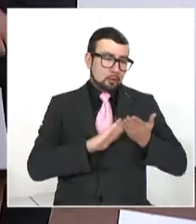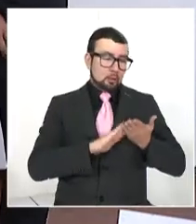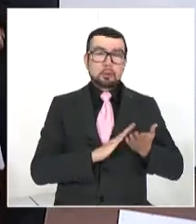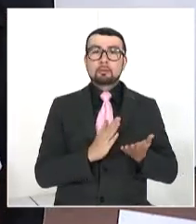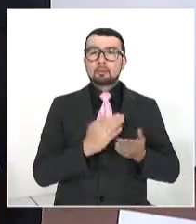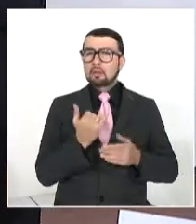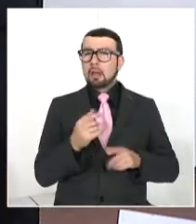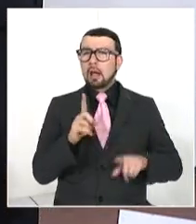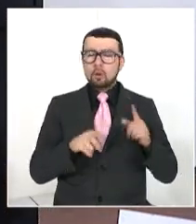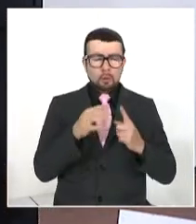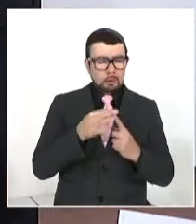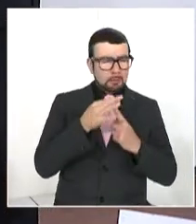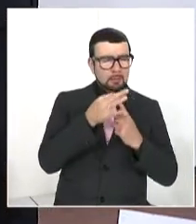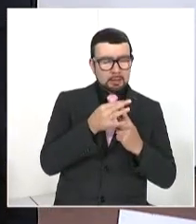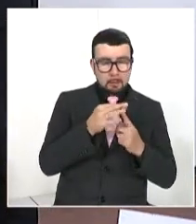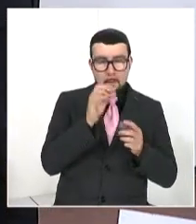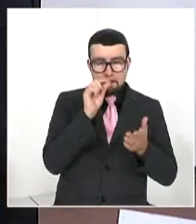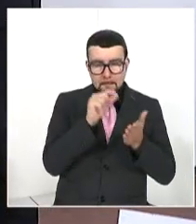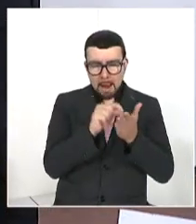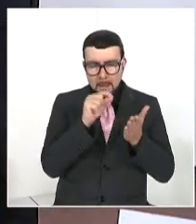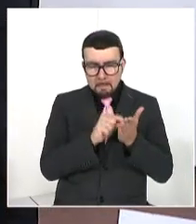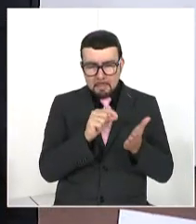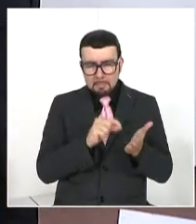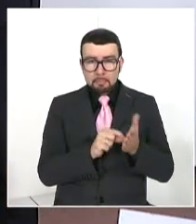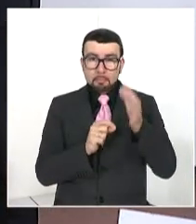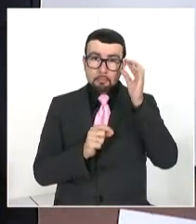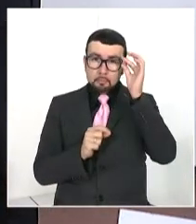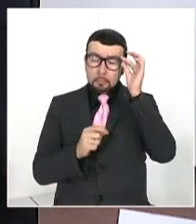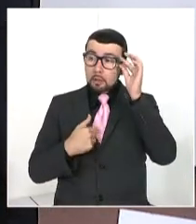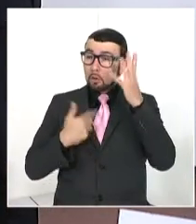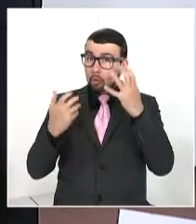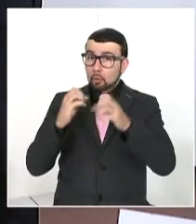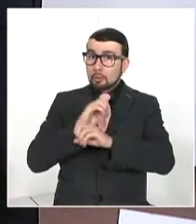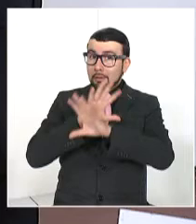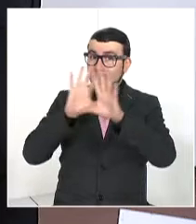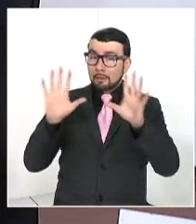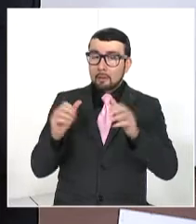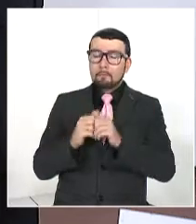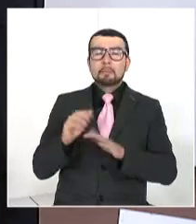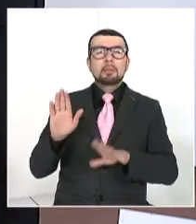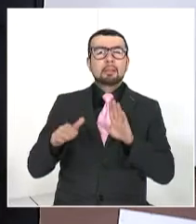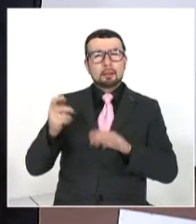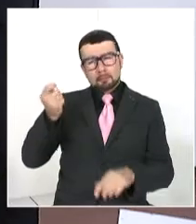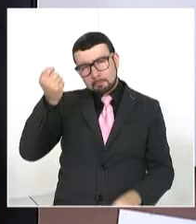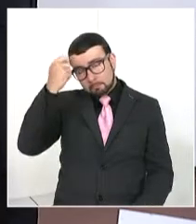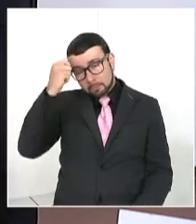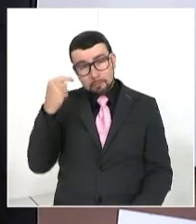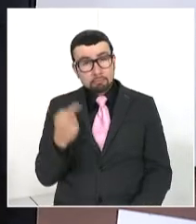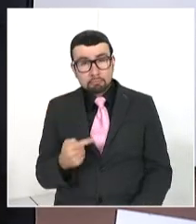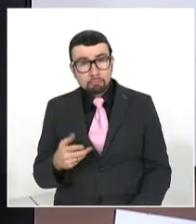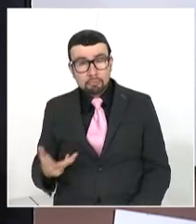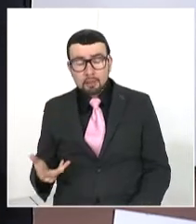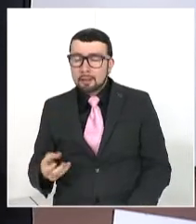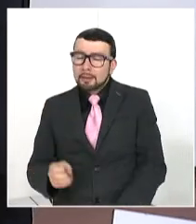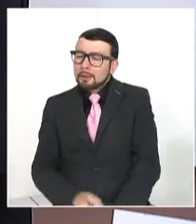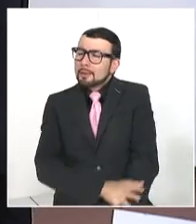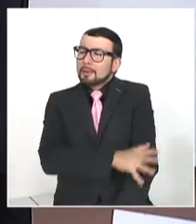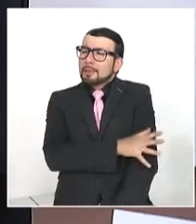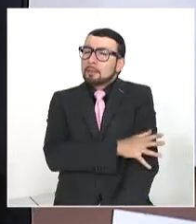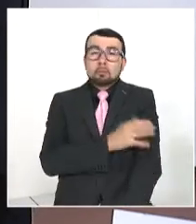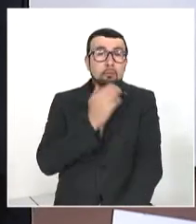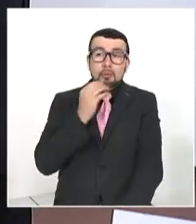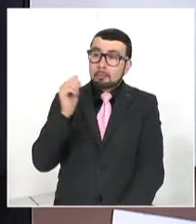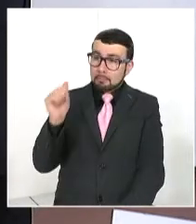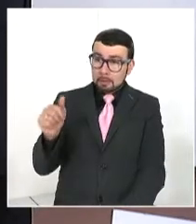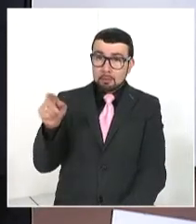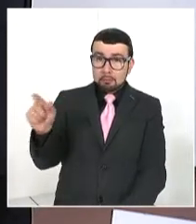hace estos estímulos. Y hay una parte que yo quiero aclarar, que nosotros decíamos que también se tiene en cuenta la parte emocional. Cuando cualquier